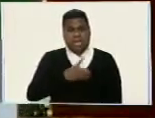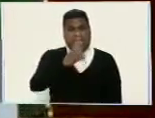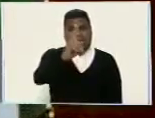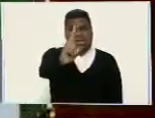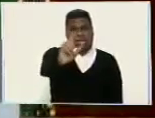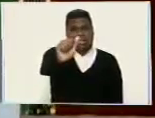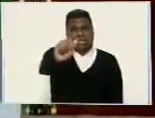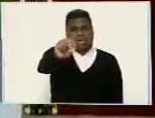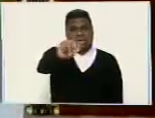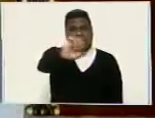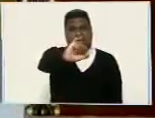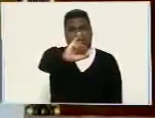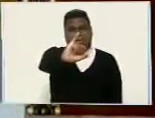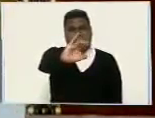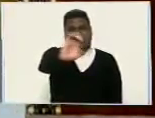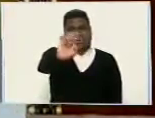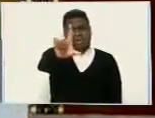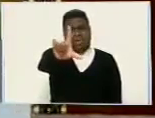Haro.